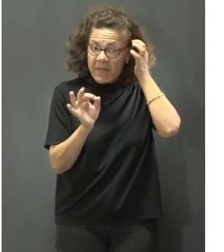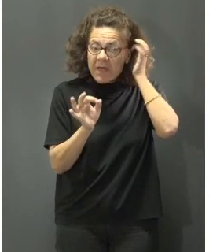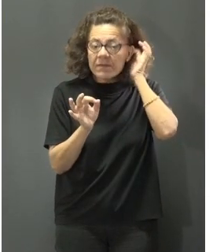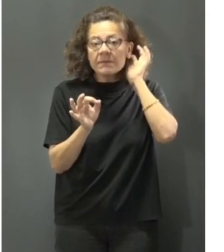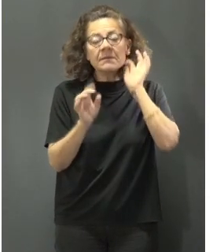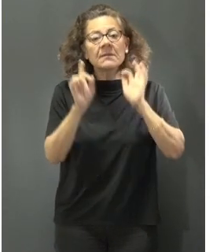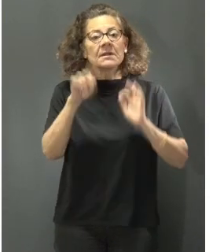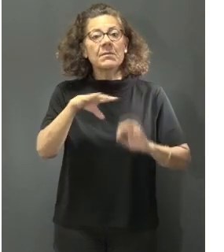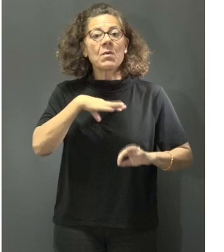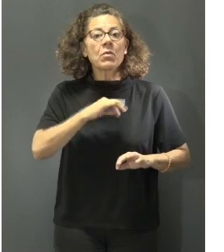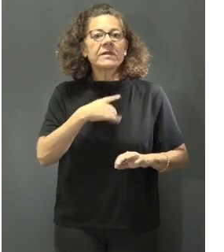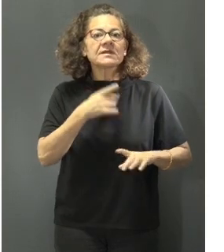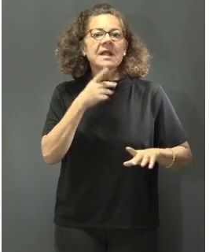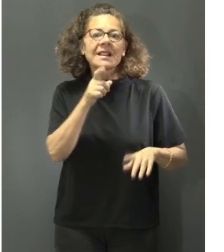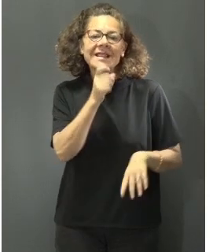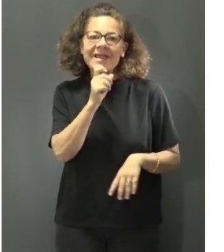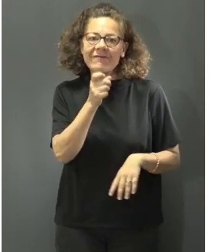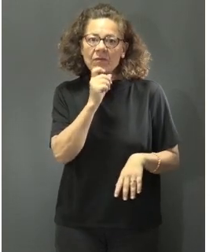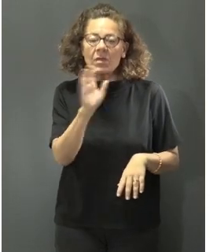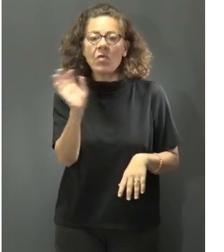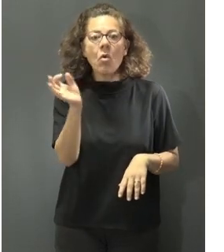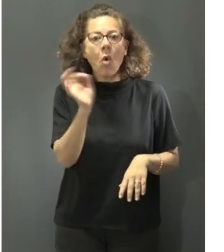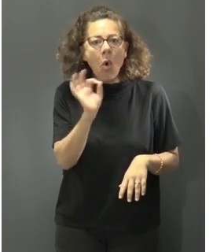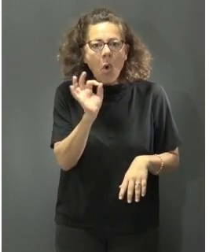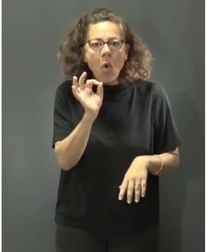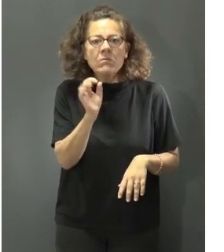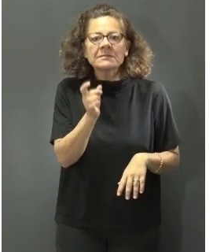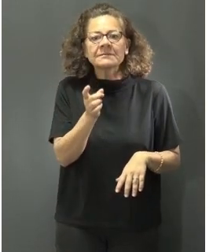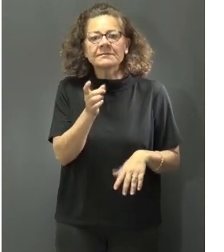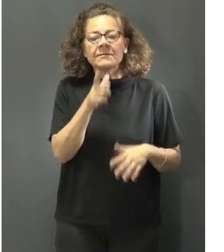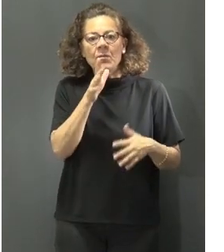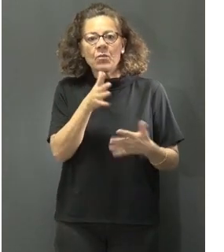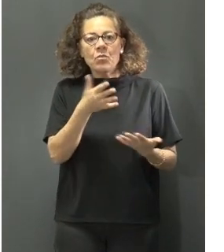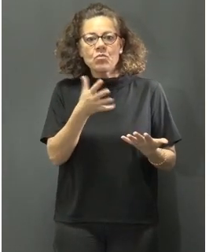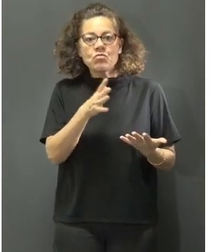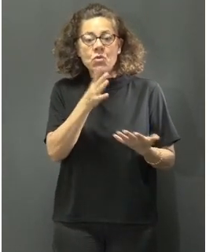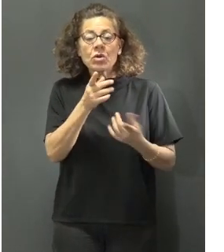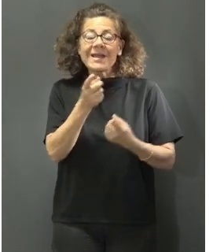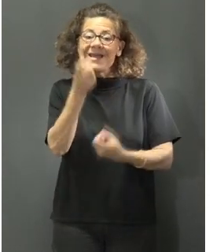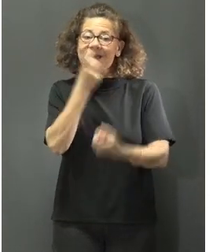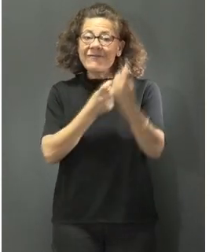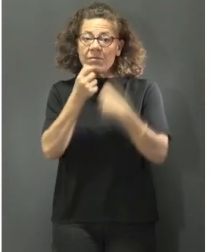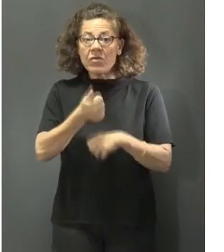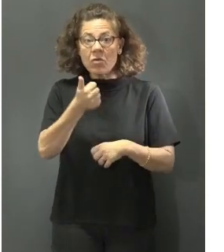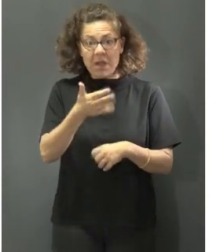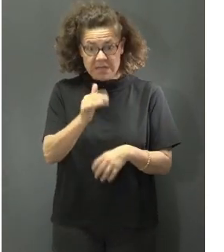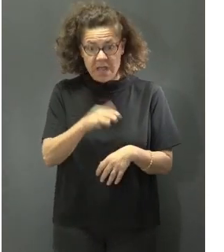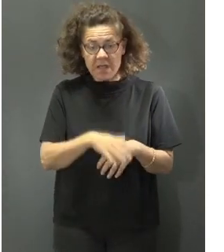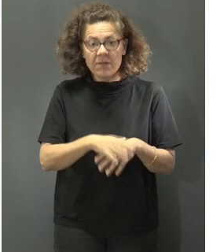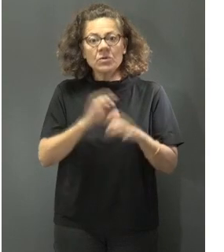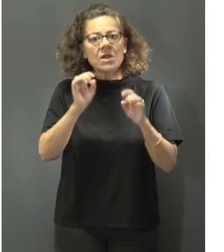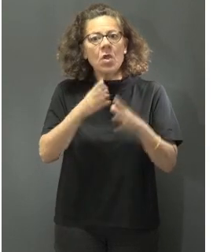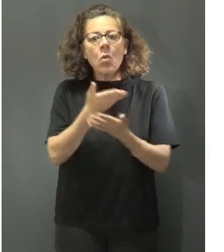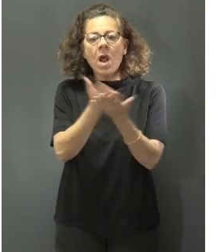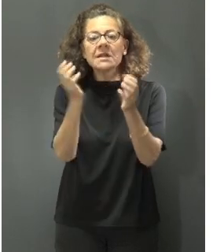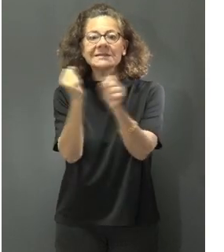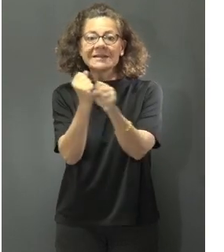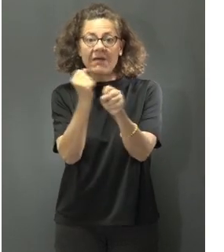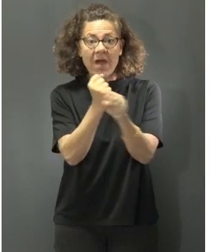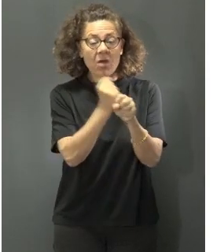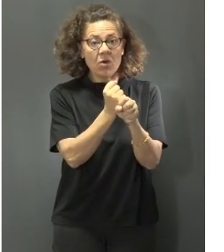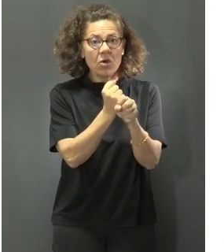puede resultar una dificultad o un coste añadido porque tenemos más información, con lo cual, como con cualquier otro trabajo, te va a costar